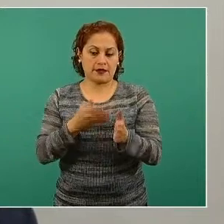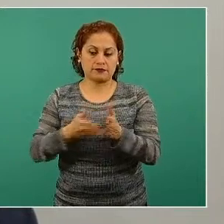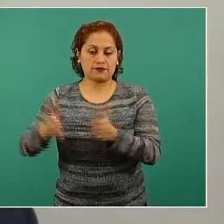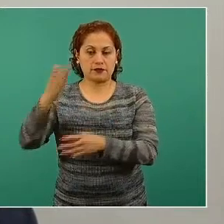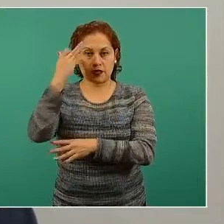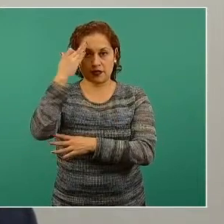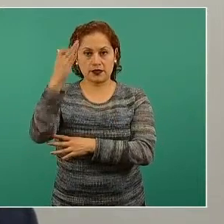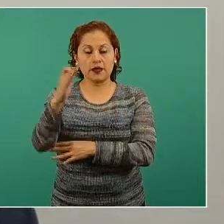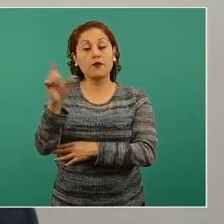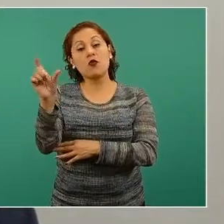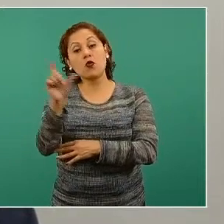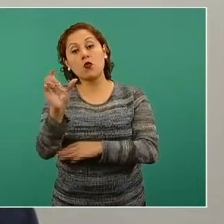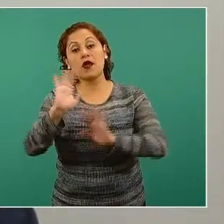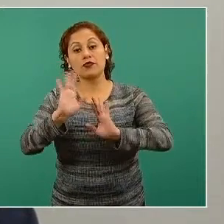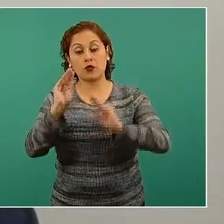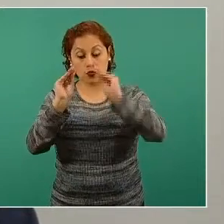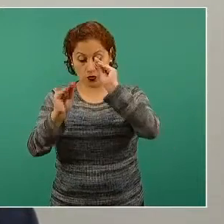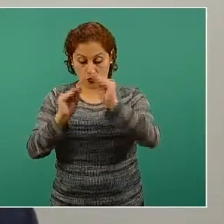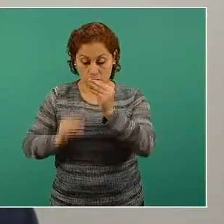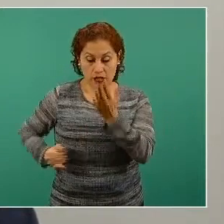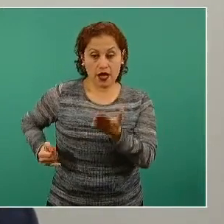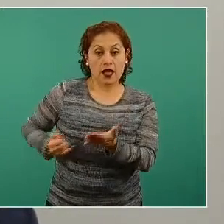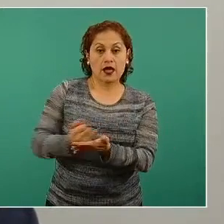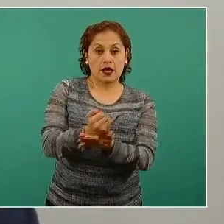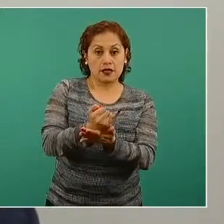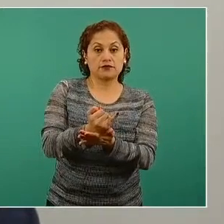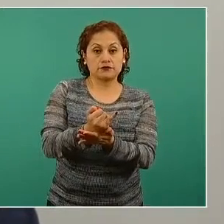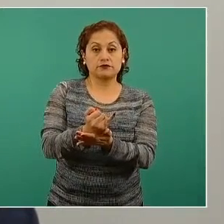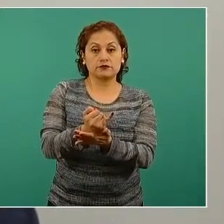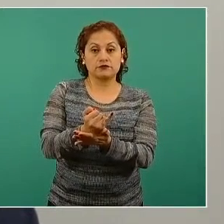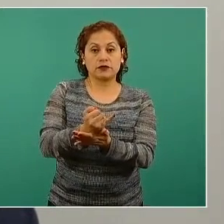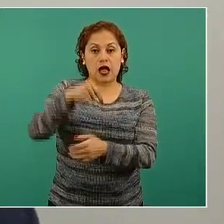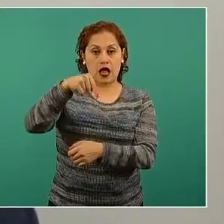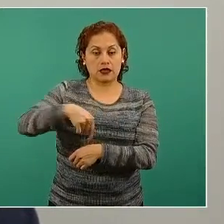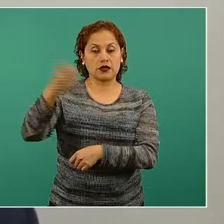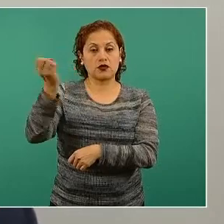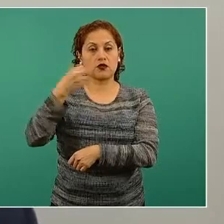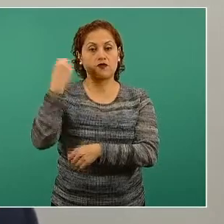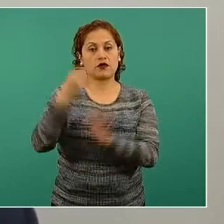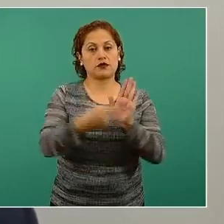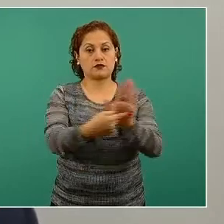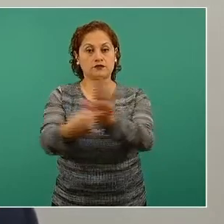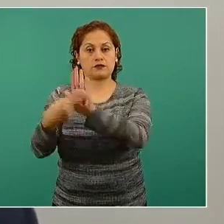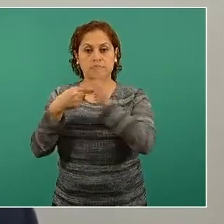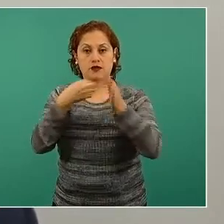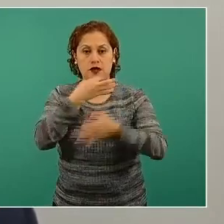programación y el envío, que de hecho de seguro será en siguientes días, se dará a conocer por este mismo medio.